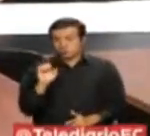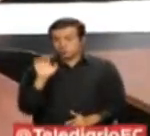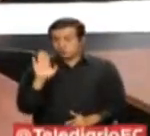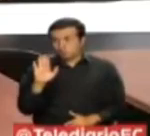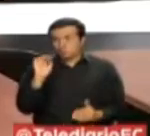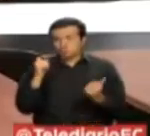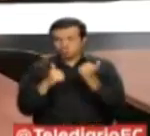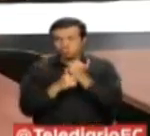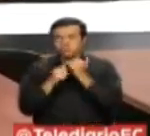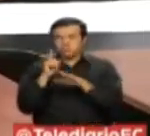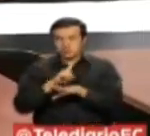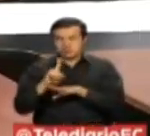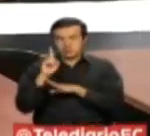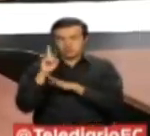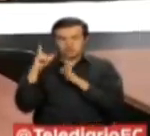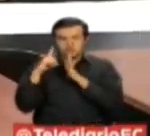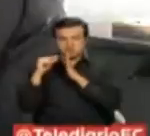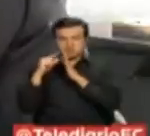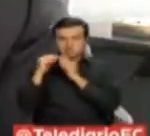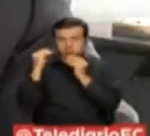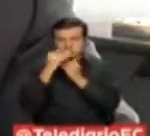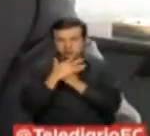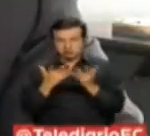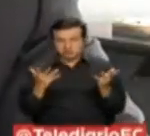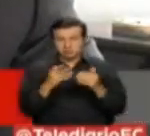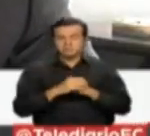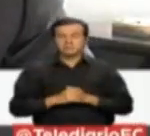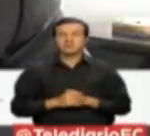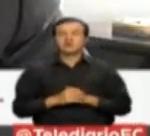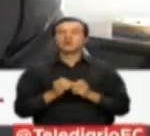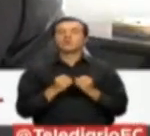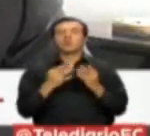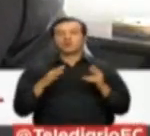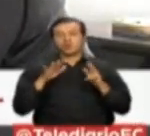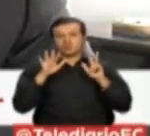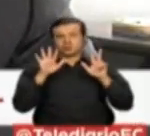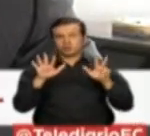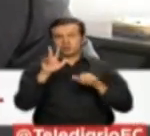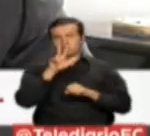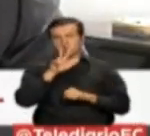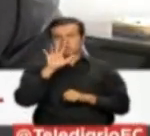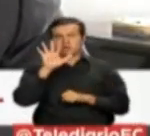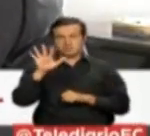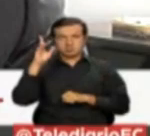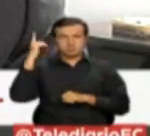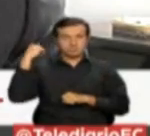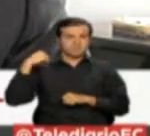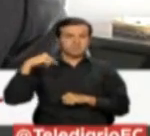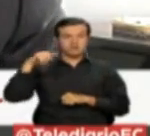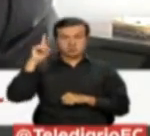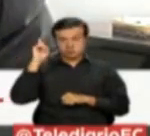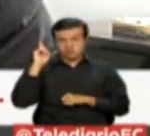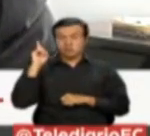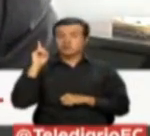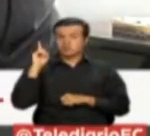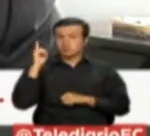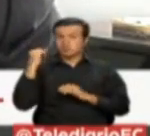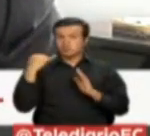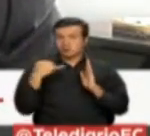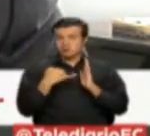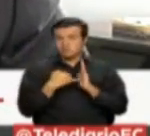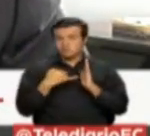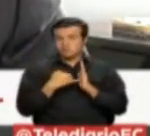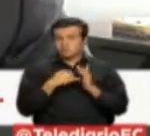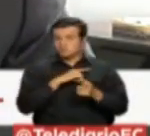cumplimiento tributario del Servicio de Rentas Internas. Representa alrededor de 835 millones ya de impuestos